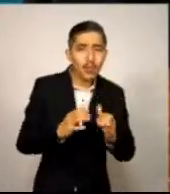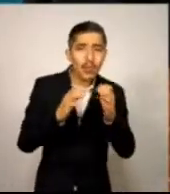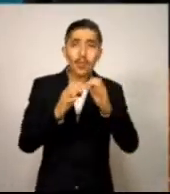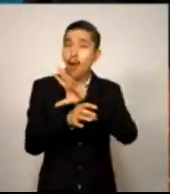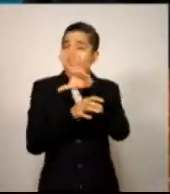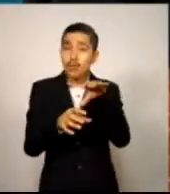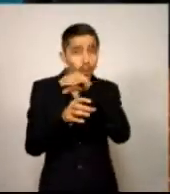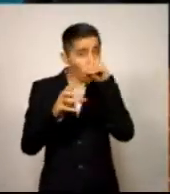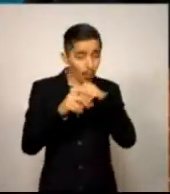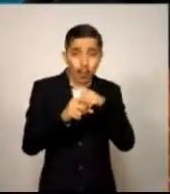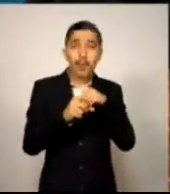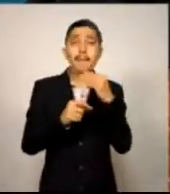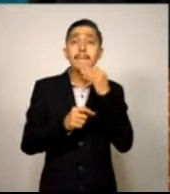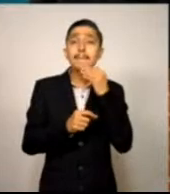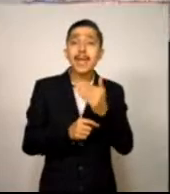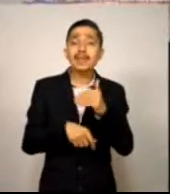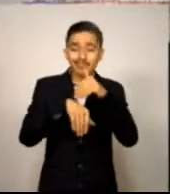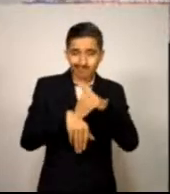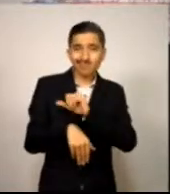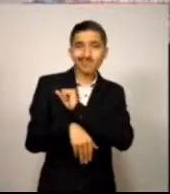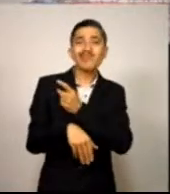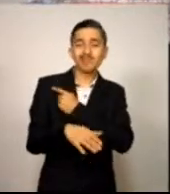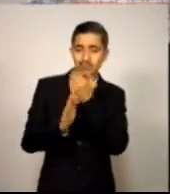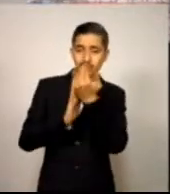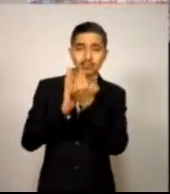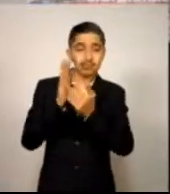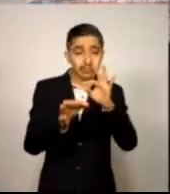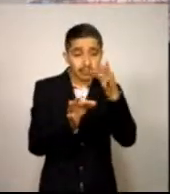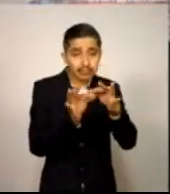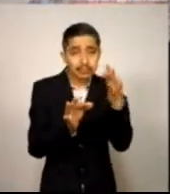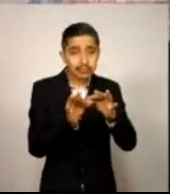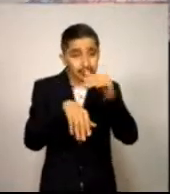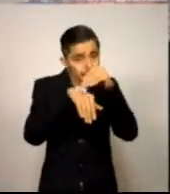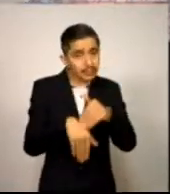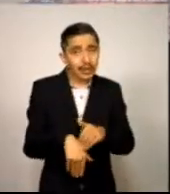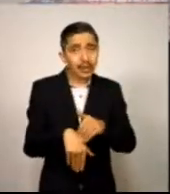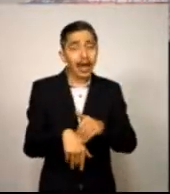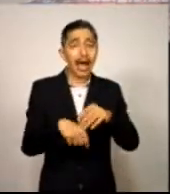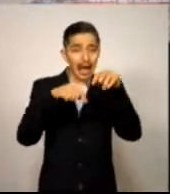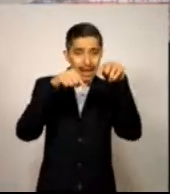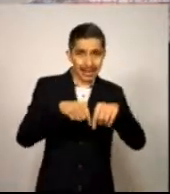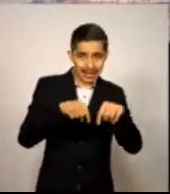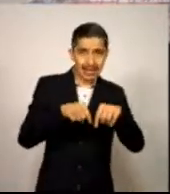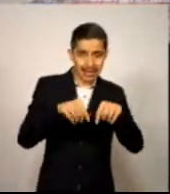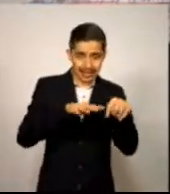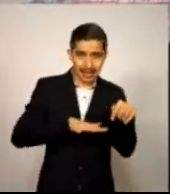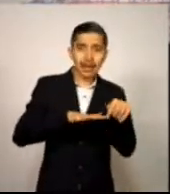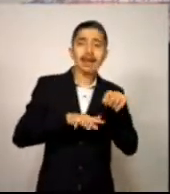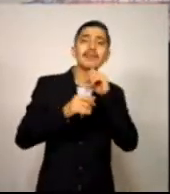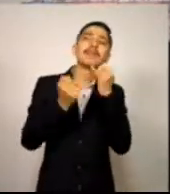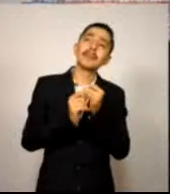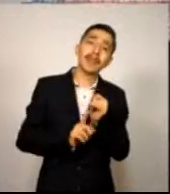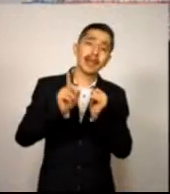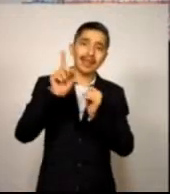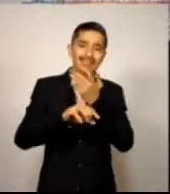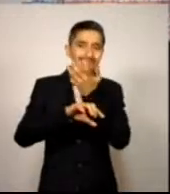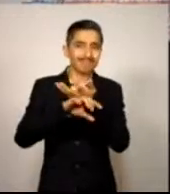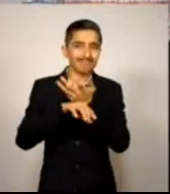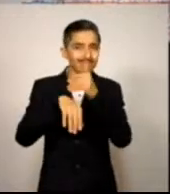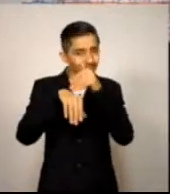todas las medidas sanitarias se cumplan tanto las de aquí como las de